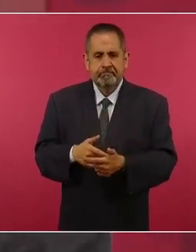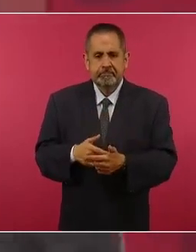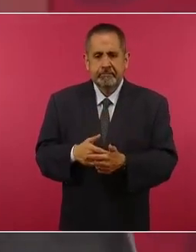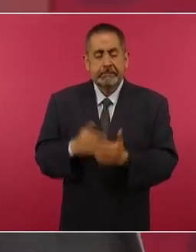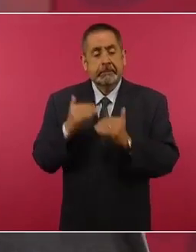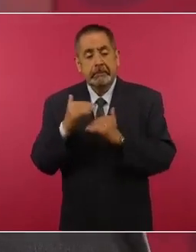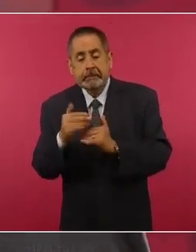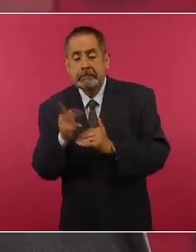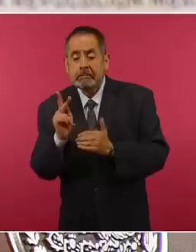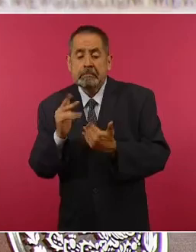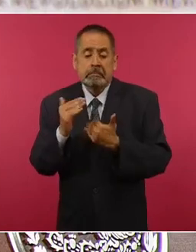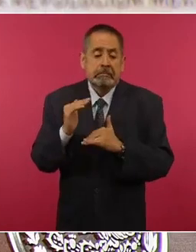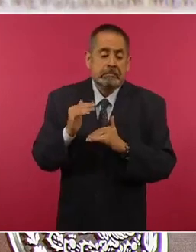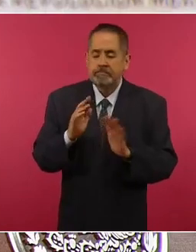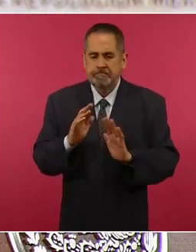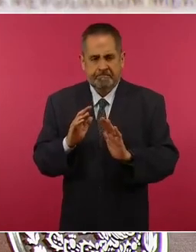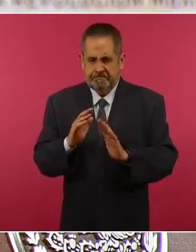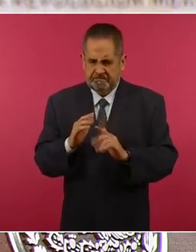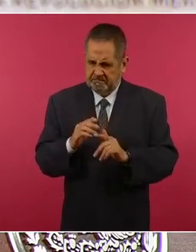limitaciones,